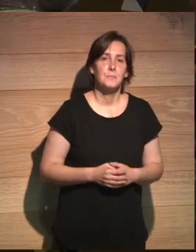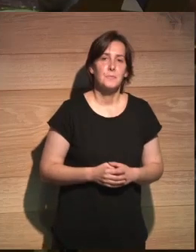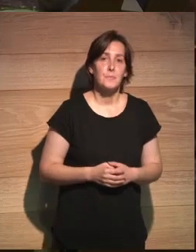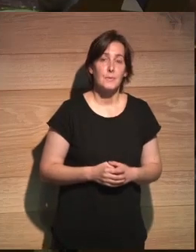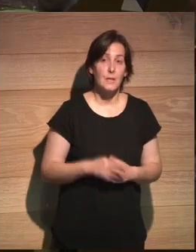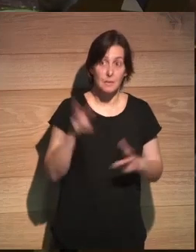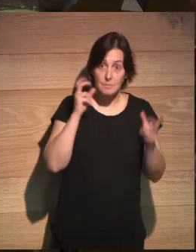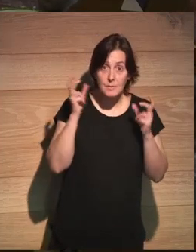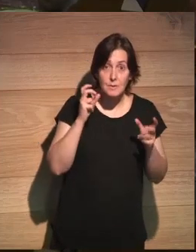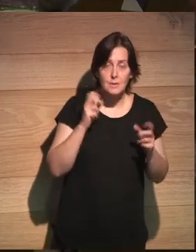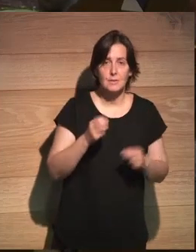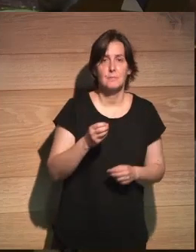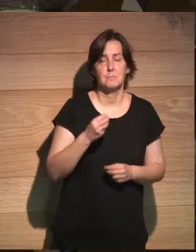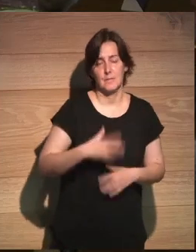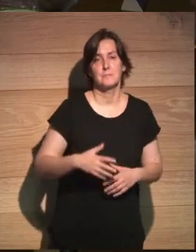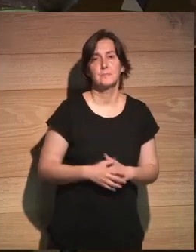¿Se me oye? Fenomenal.